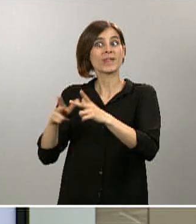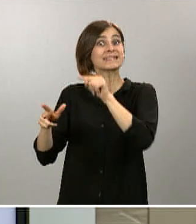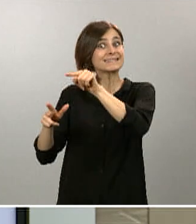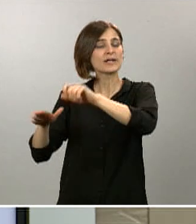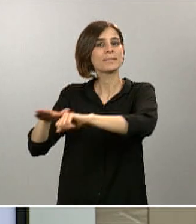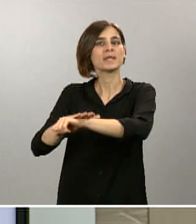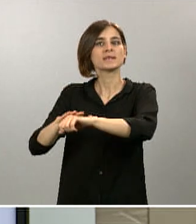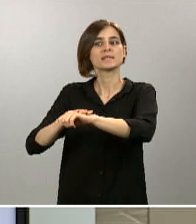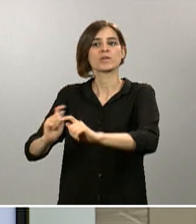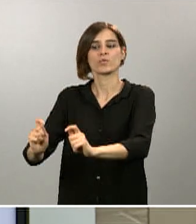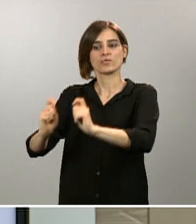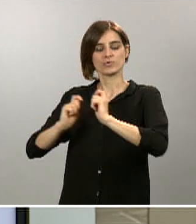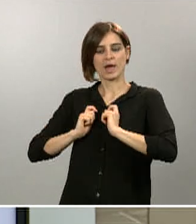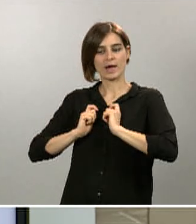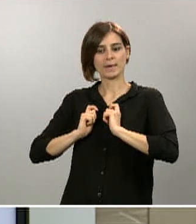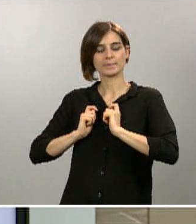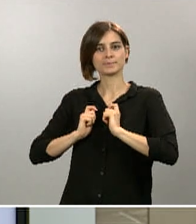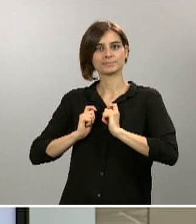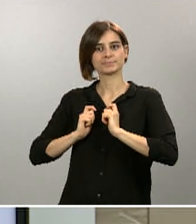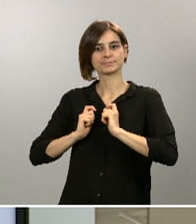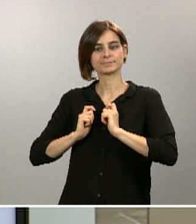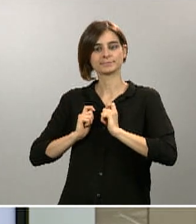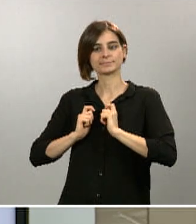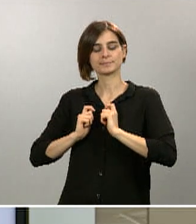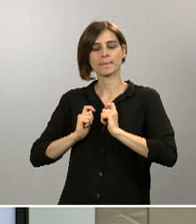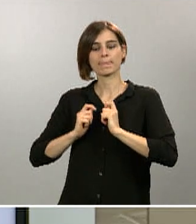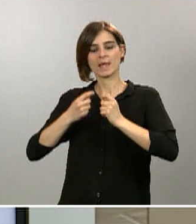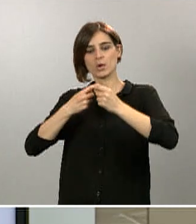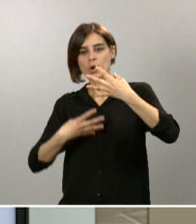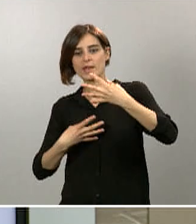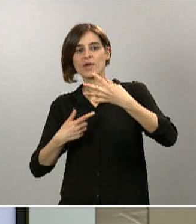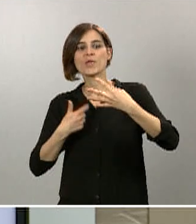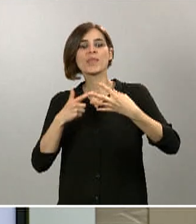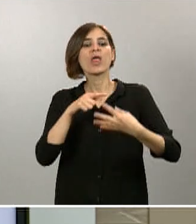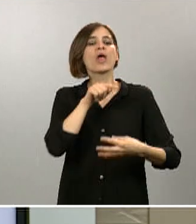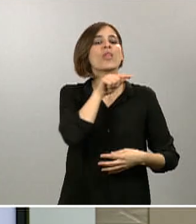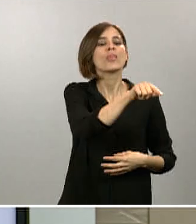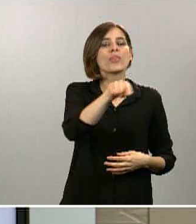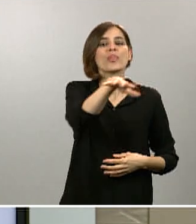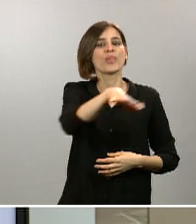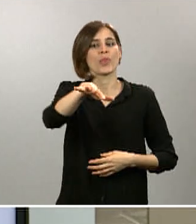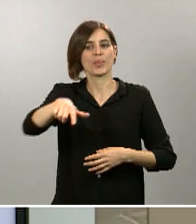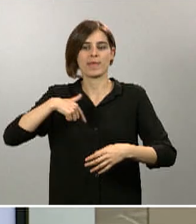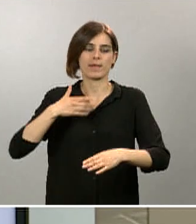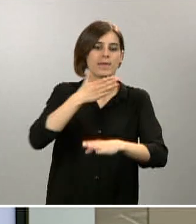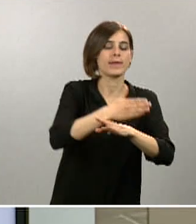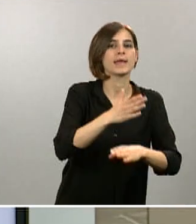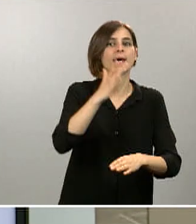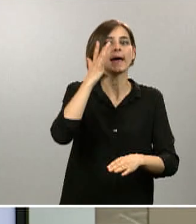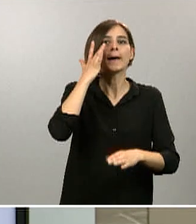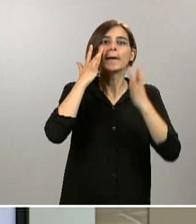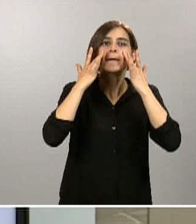serie de sitios donde tengan que intervenir para desinfecciones o para intervenciones de cualquier tipo,